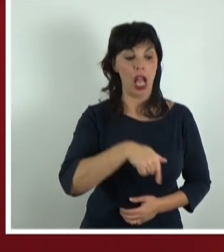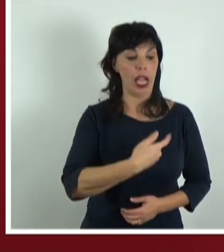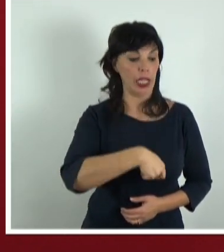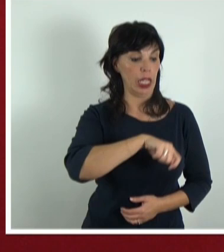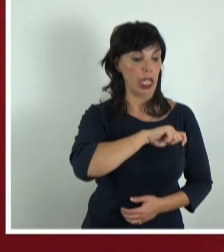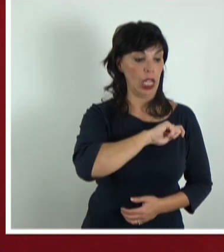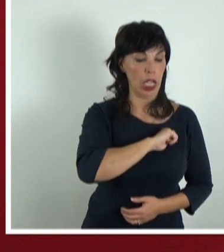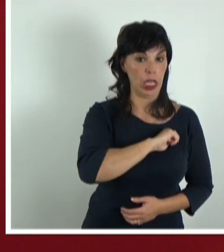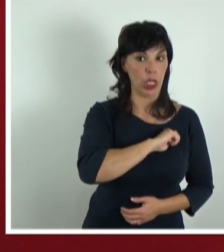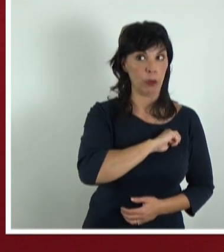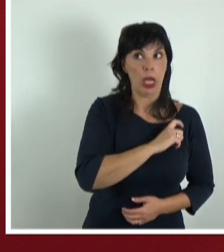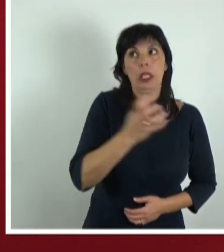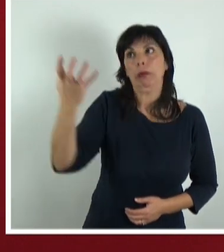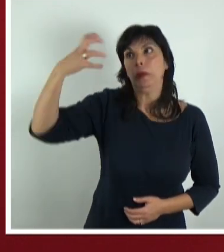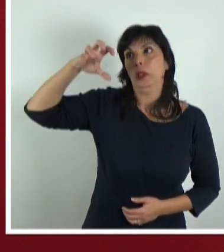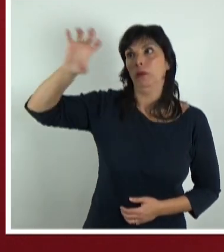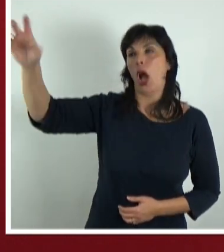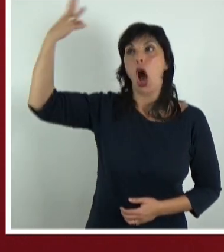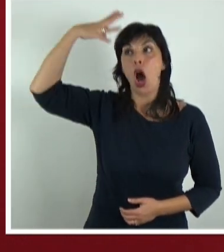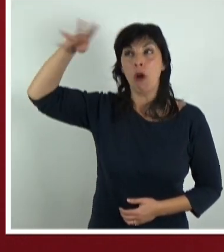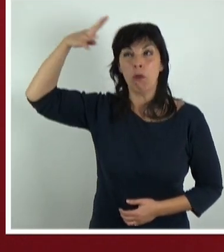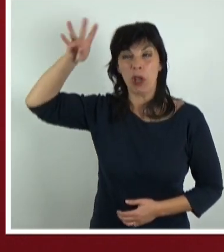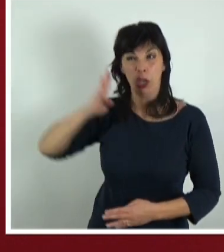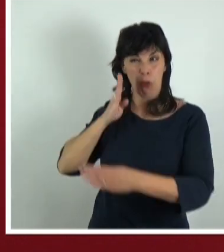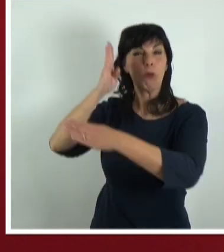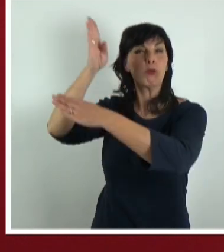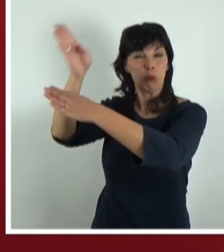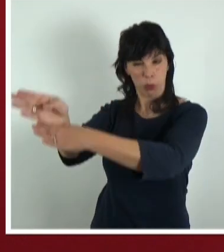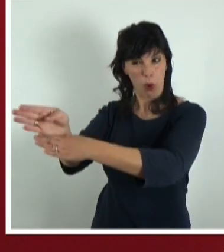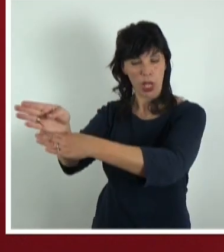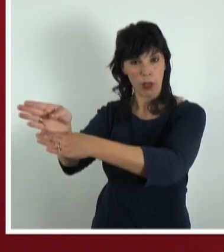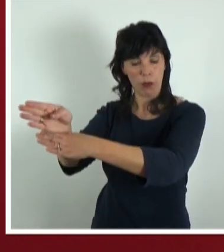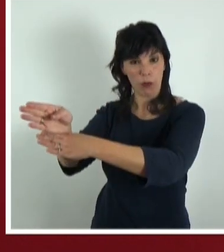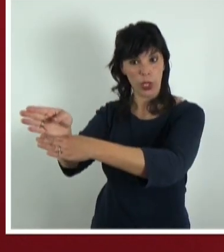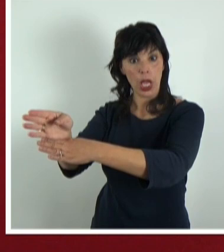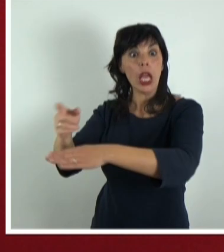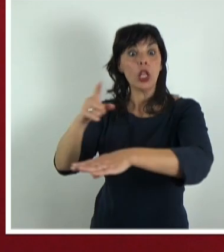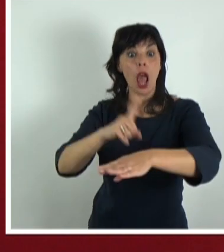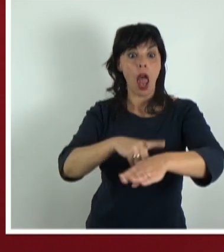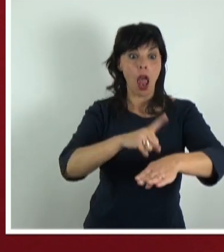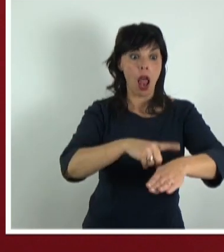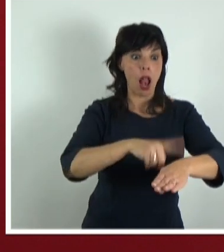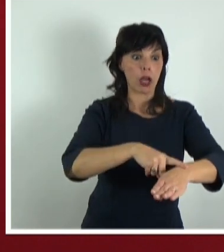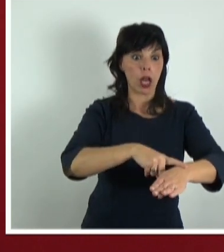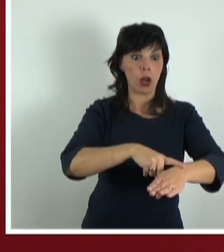de horario, tengo que cambiar, o mejor dicho, mi reloj automáticamente